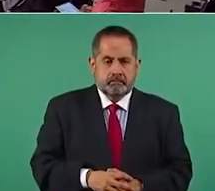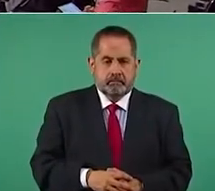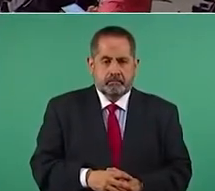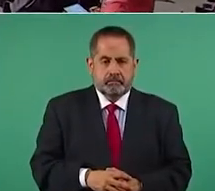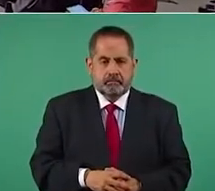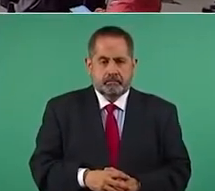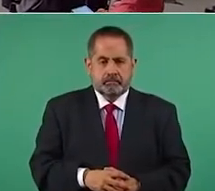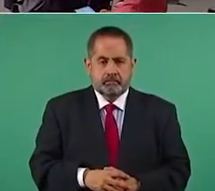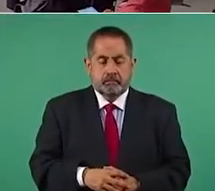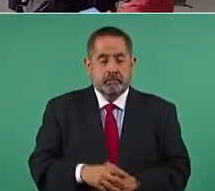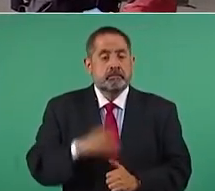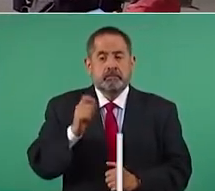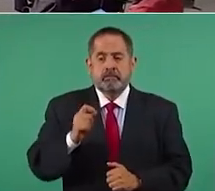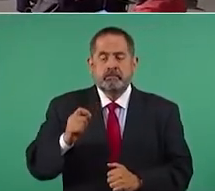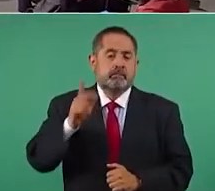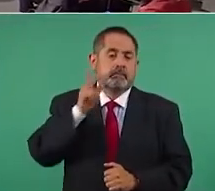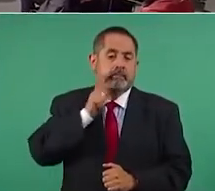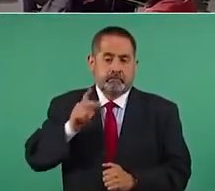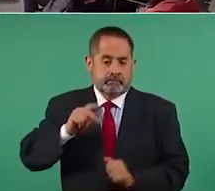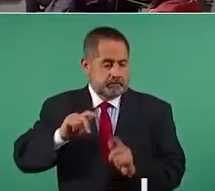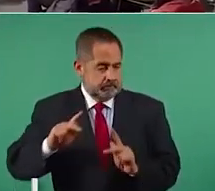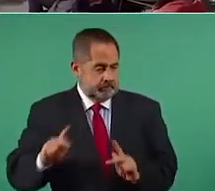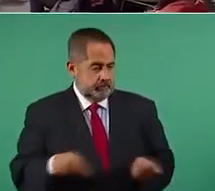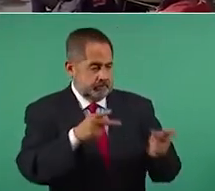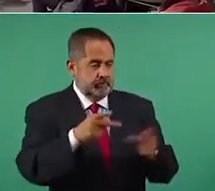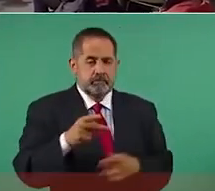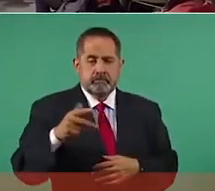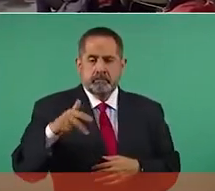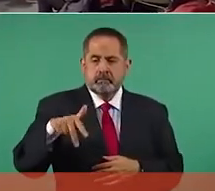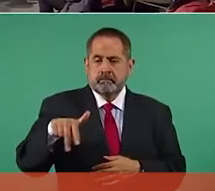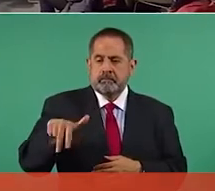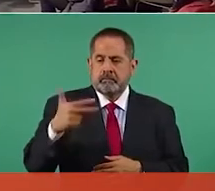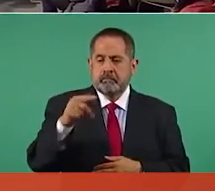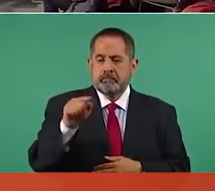Miren, de 13.50 que vende Pemex